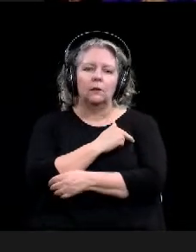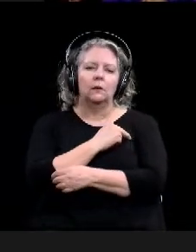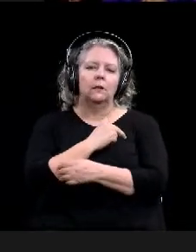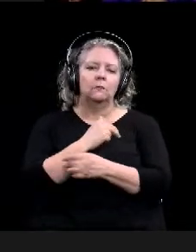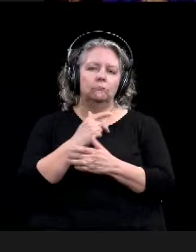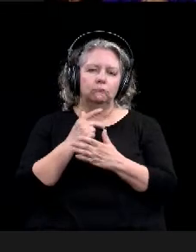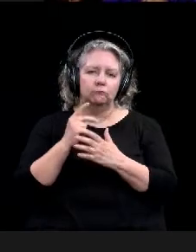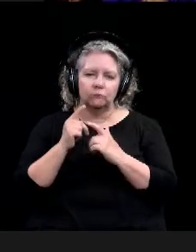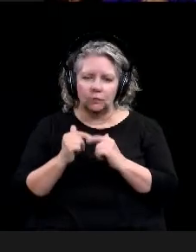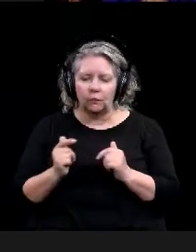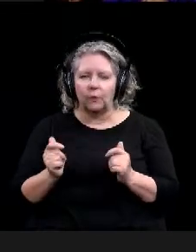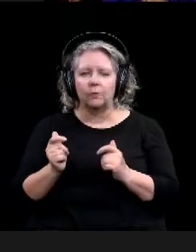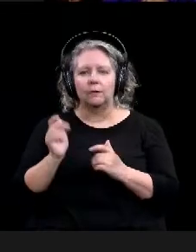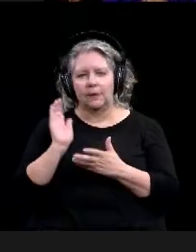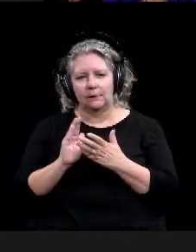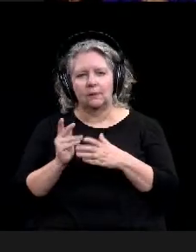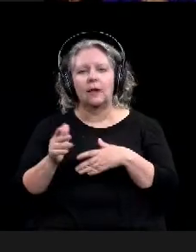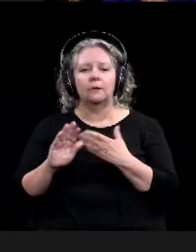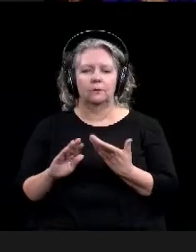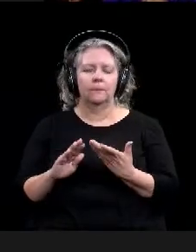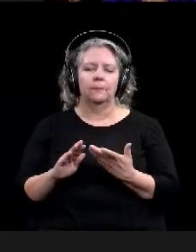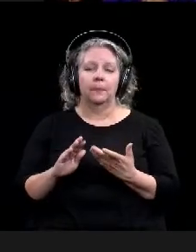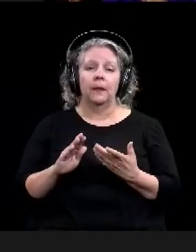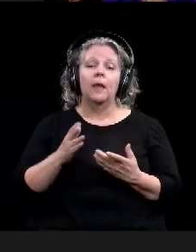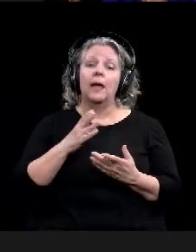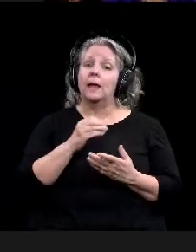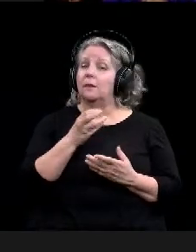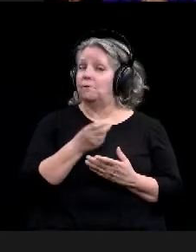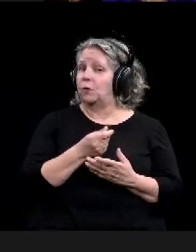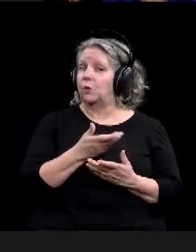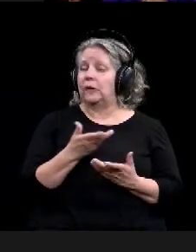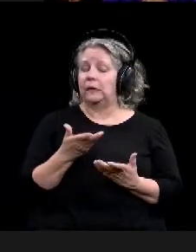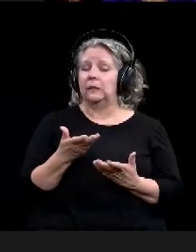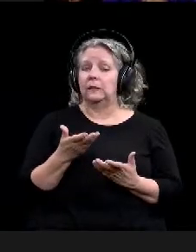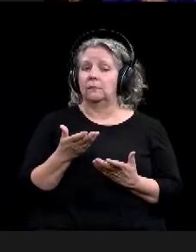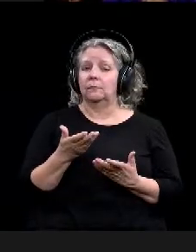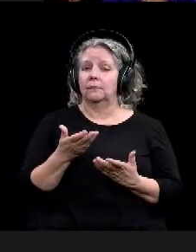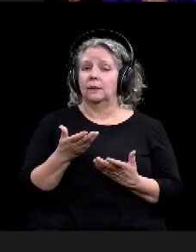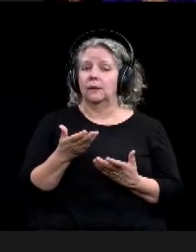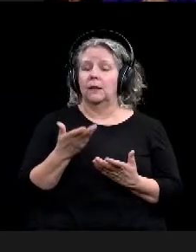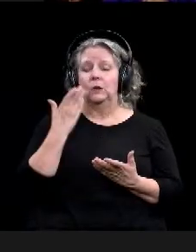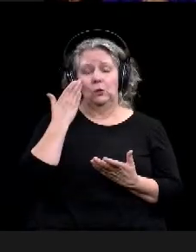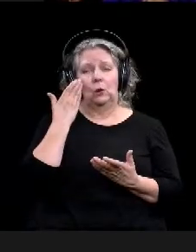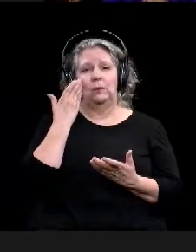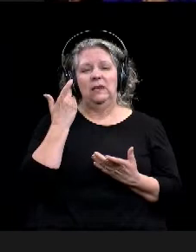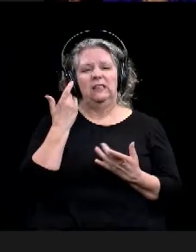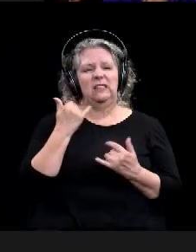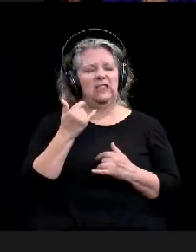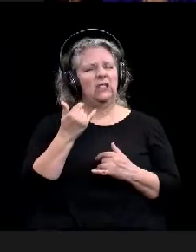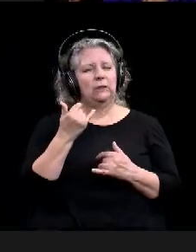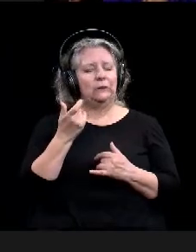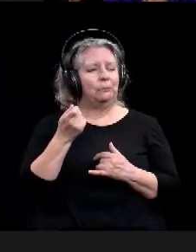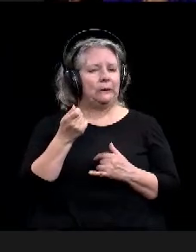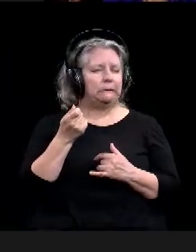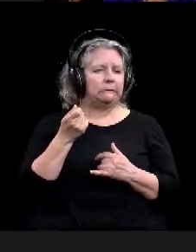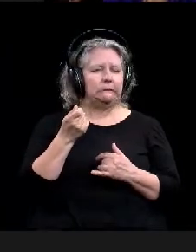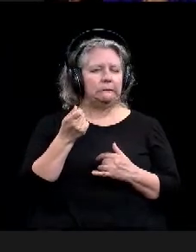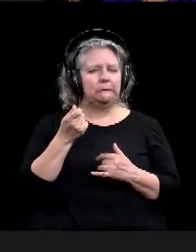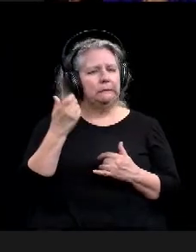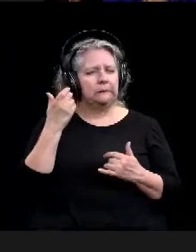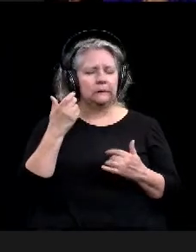hay cosas menores que no podemos estar muy ciertos del impacto